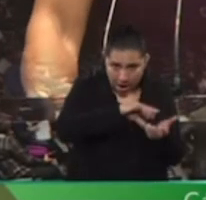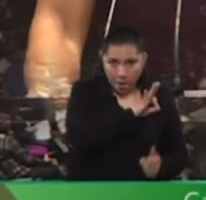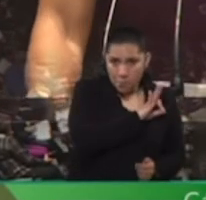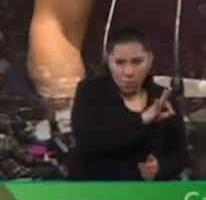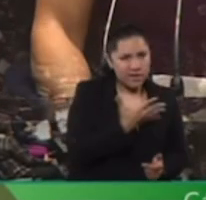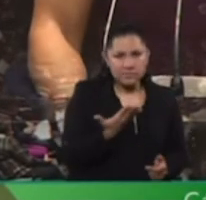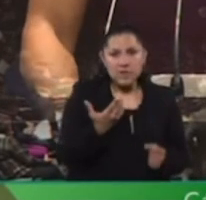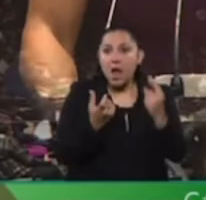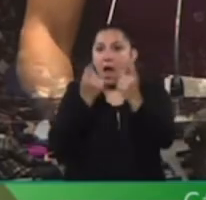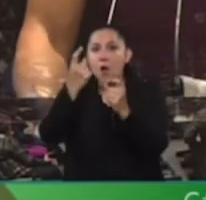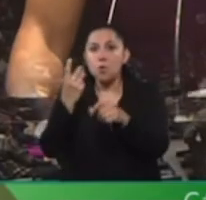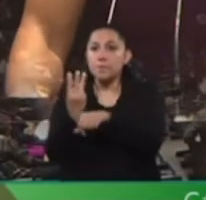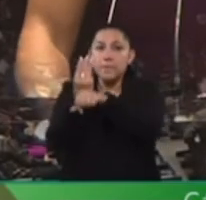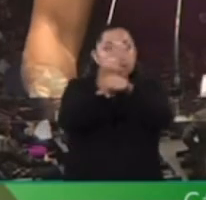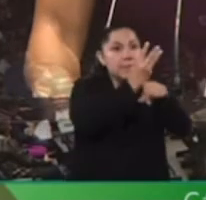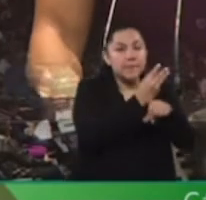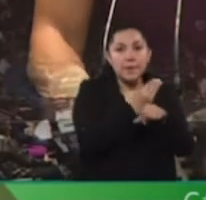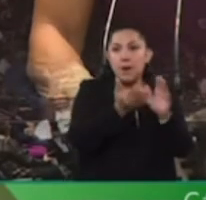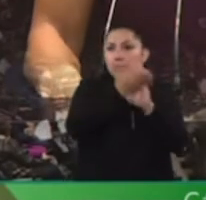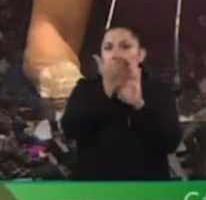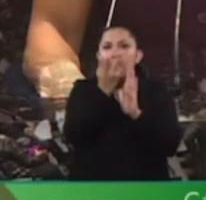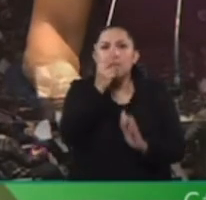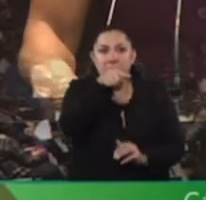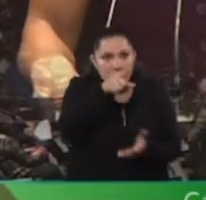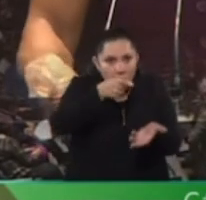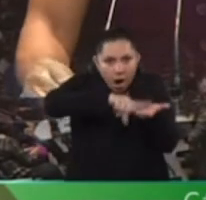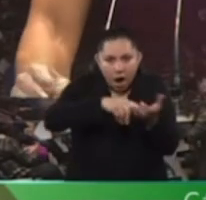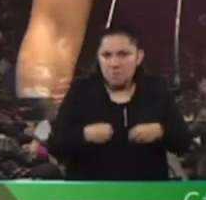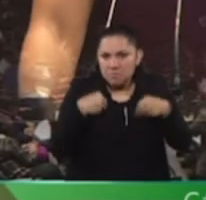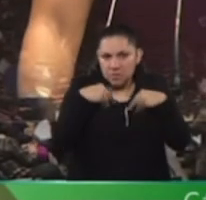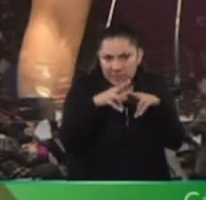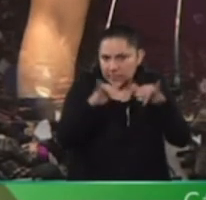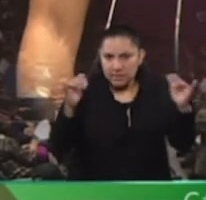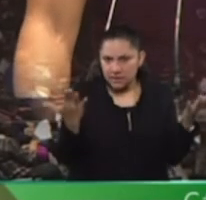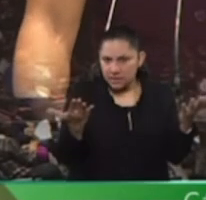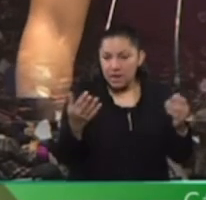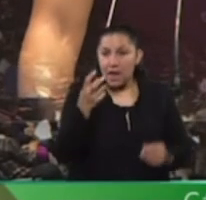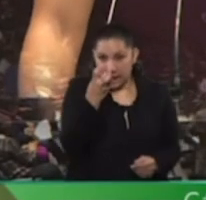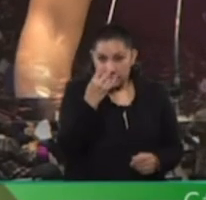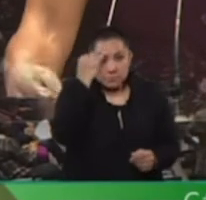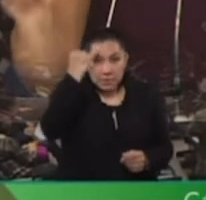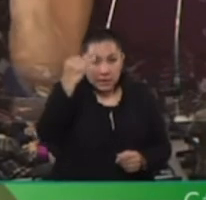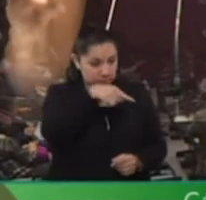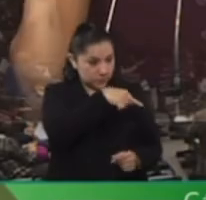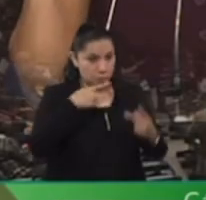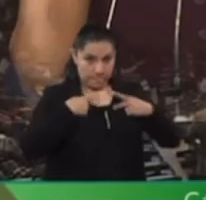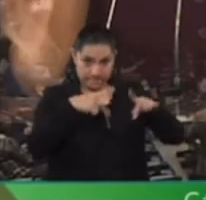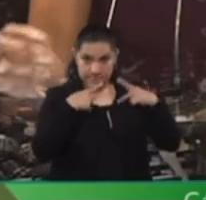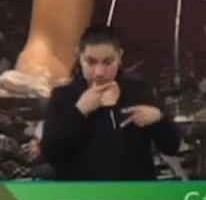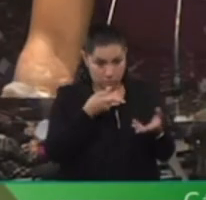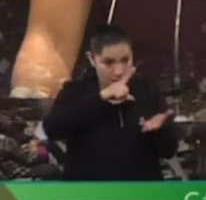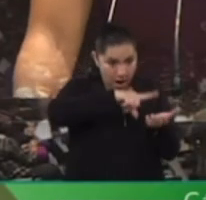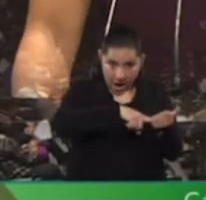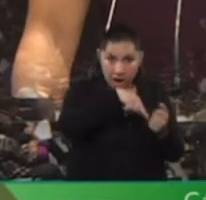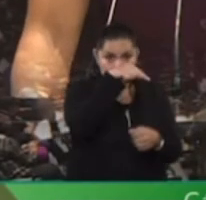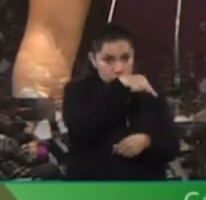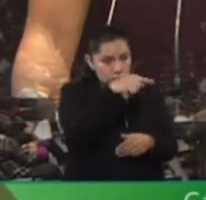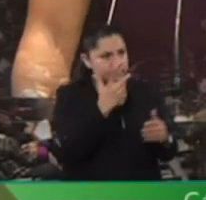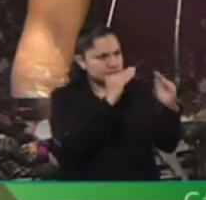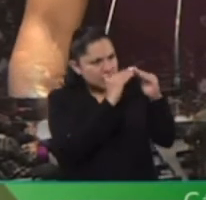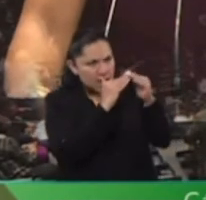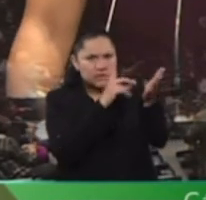sucede cuando ese espacio que no nos ofrece lo necesario para llevar una vida en los tres aspectos fundamentales